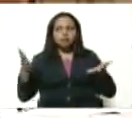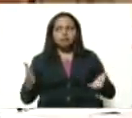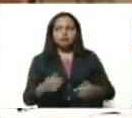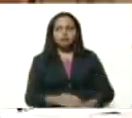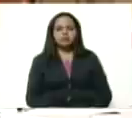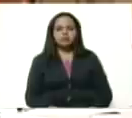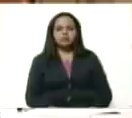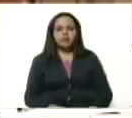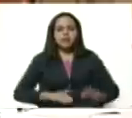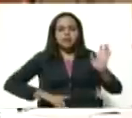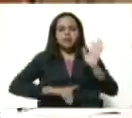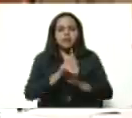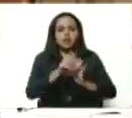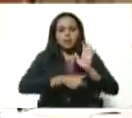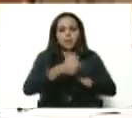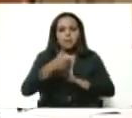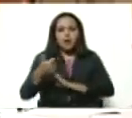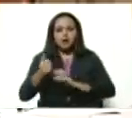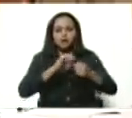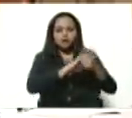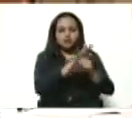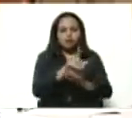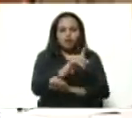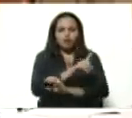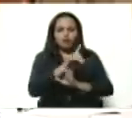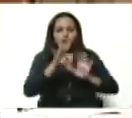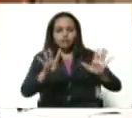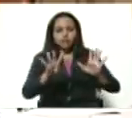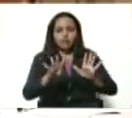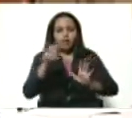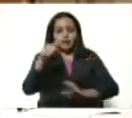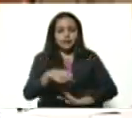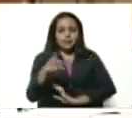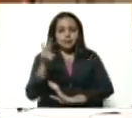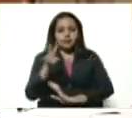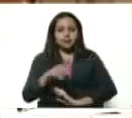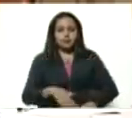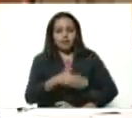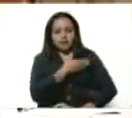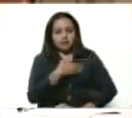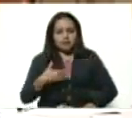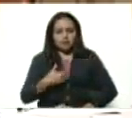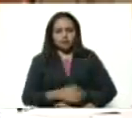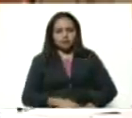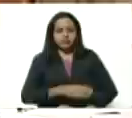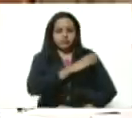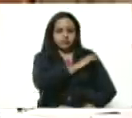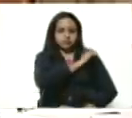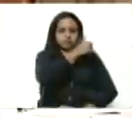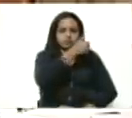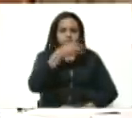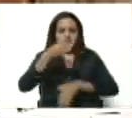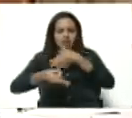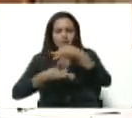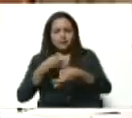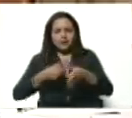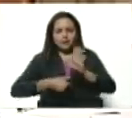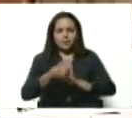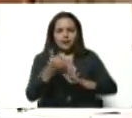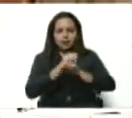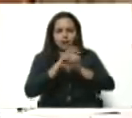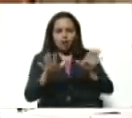crecimiento de casos por kobe 19 en venezuela yo quiero pedirle al almirante en jefe que den más detalles